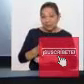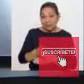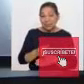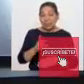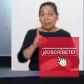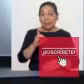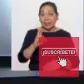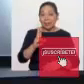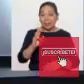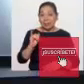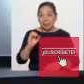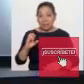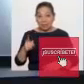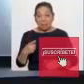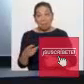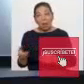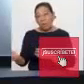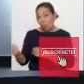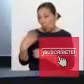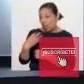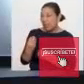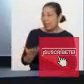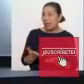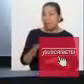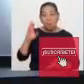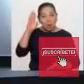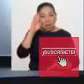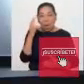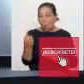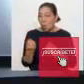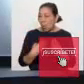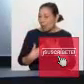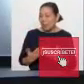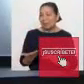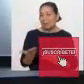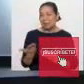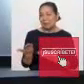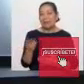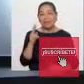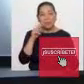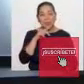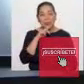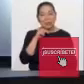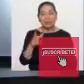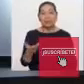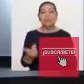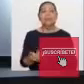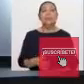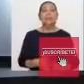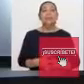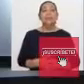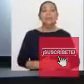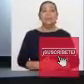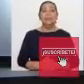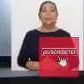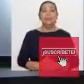IRINCRI para que nos pueda compartir mayor información por parte de la Policía Nacional. Adelante, Vanessa.